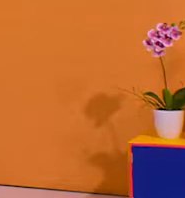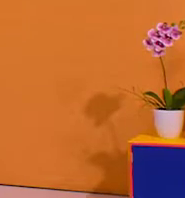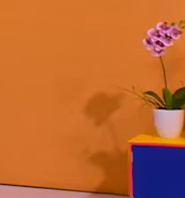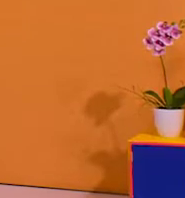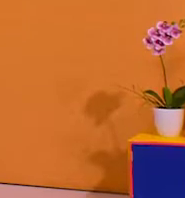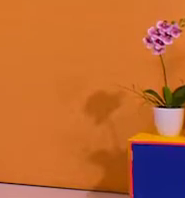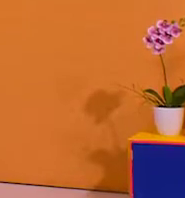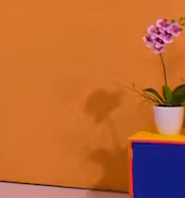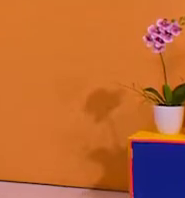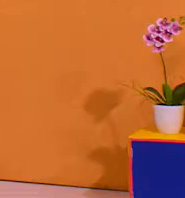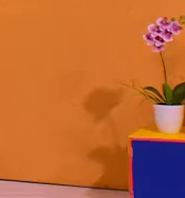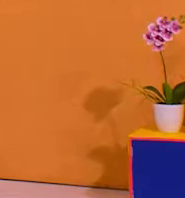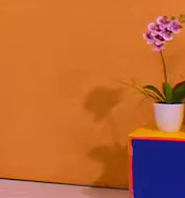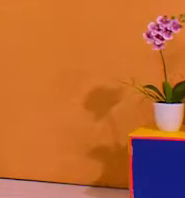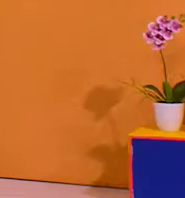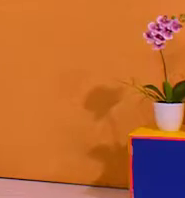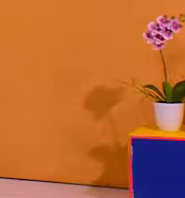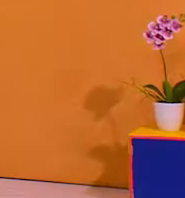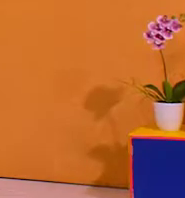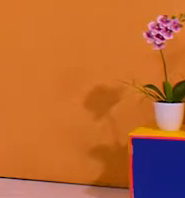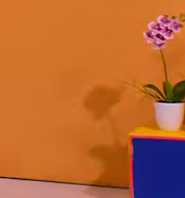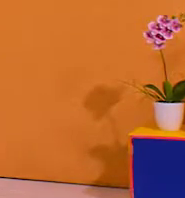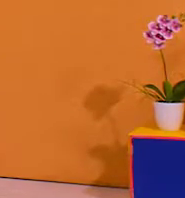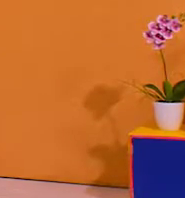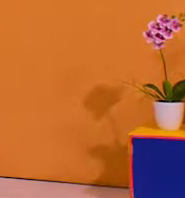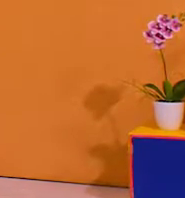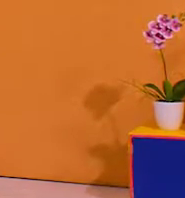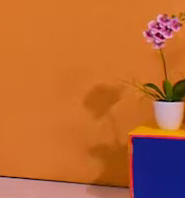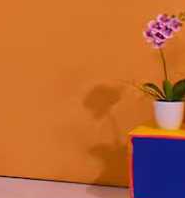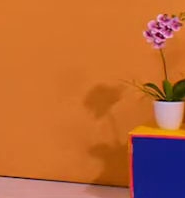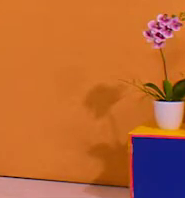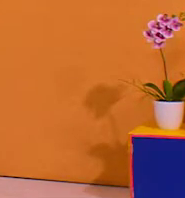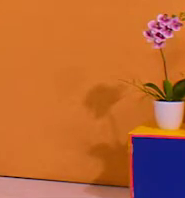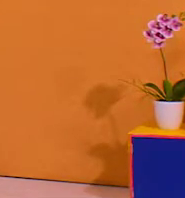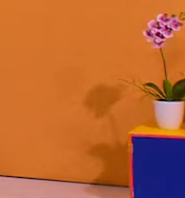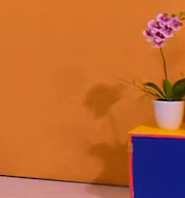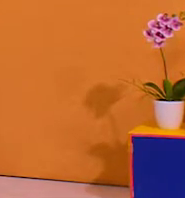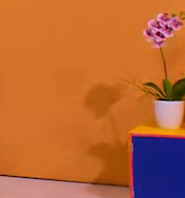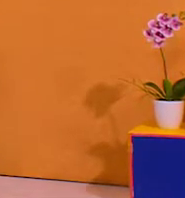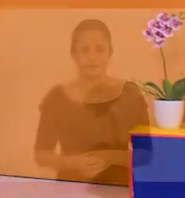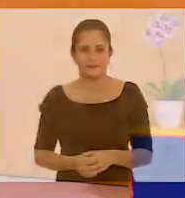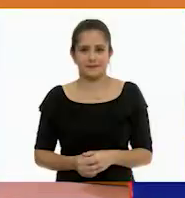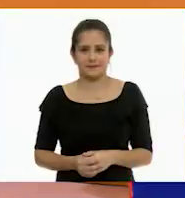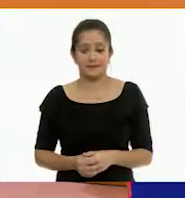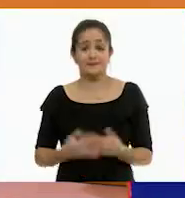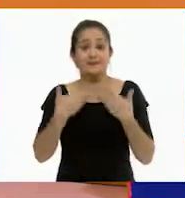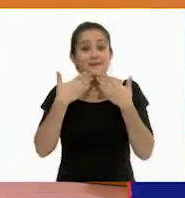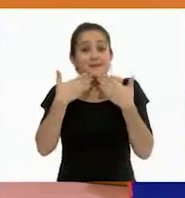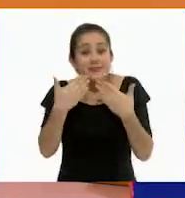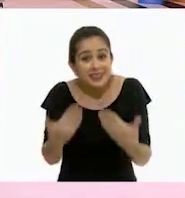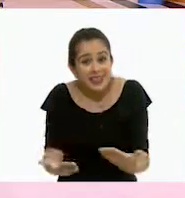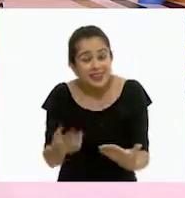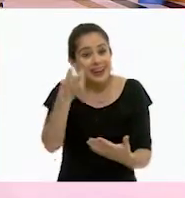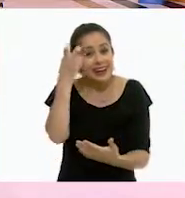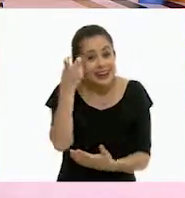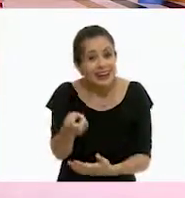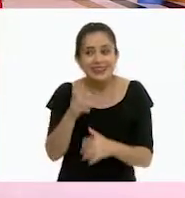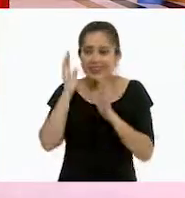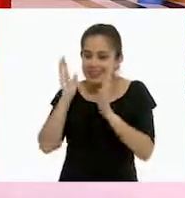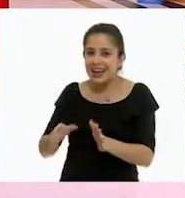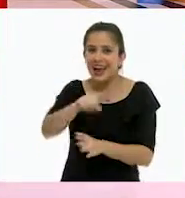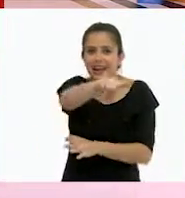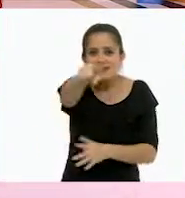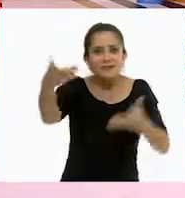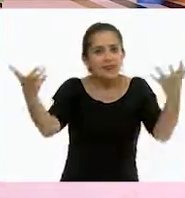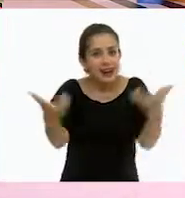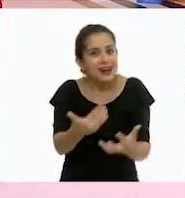Piernas. Aplauso. Sí, sí. Uno, dos. Muy bien, ya les enseñaste, lo están